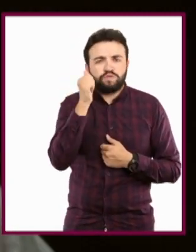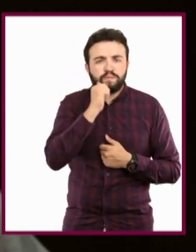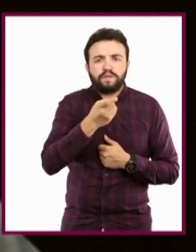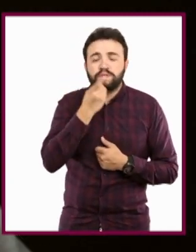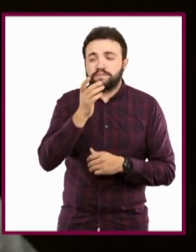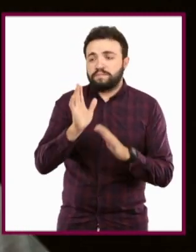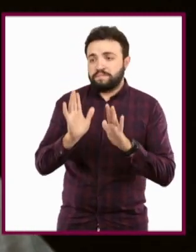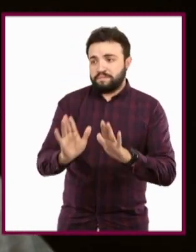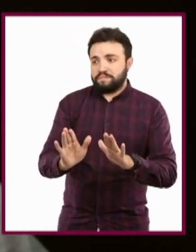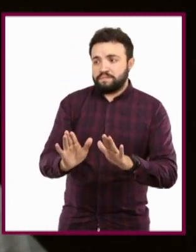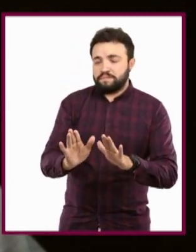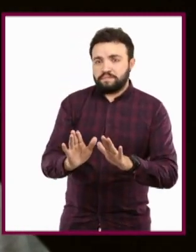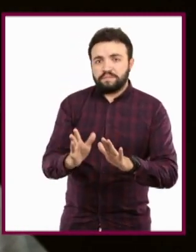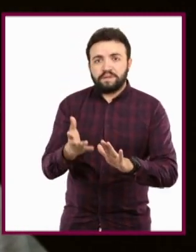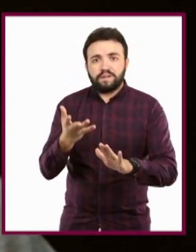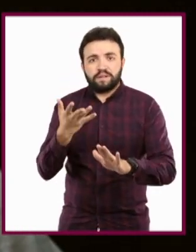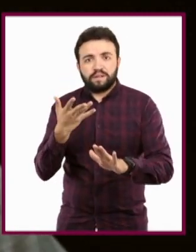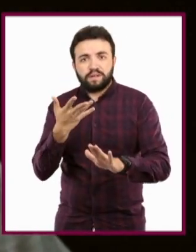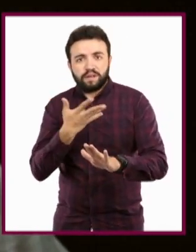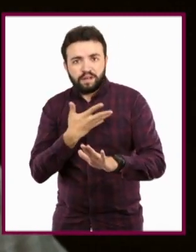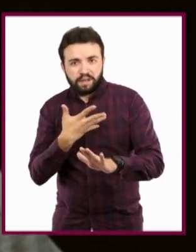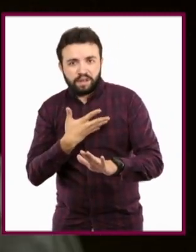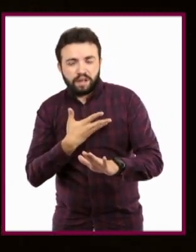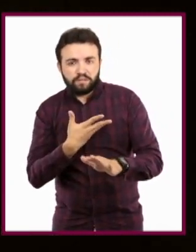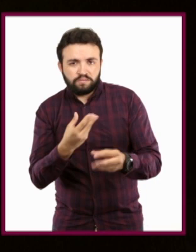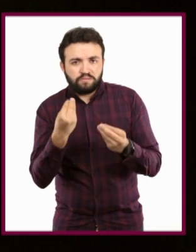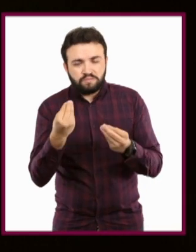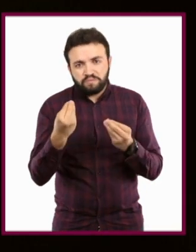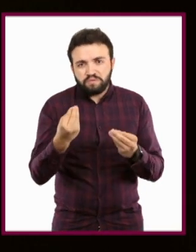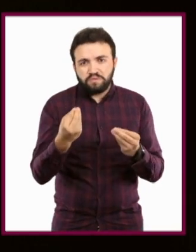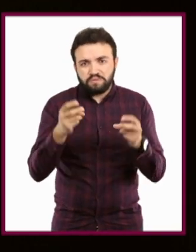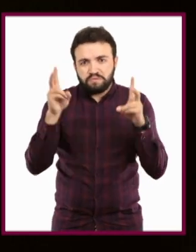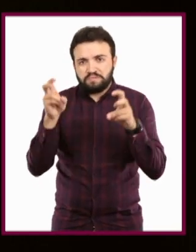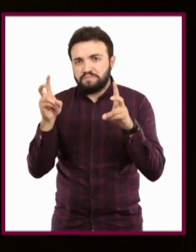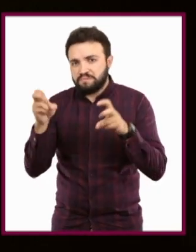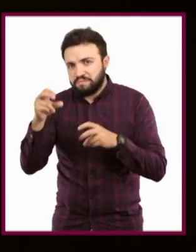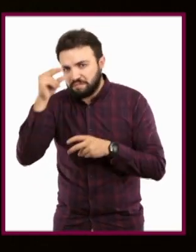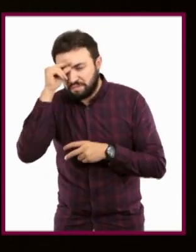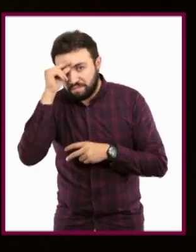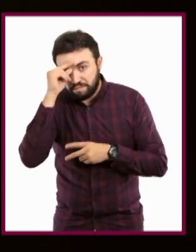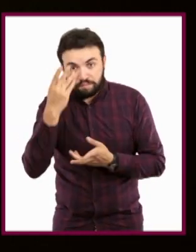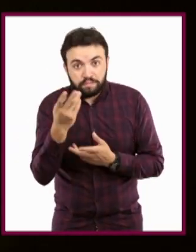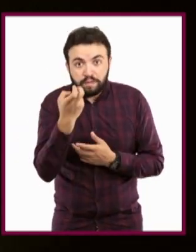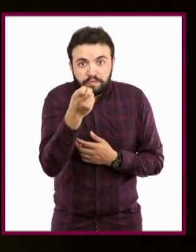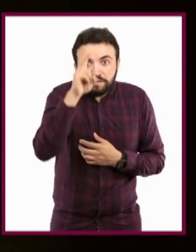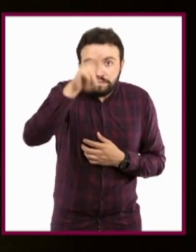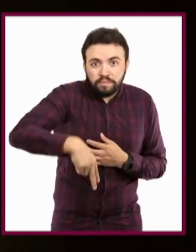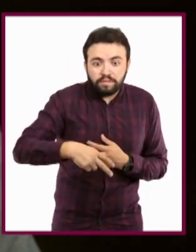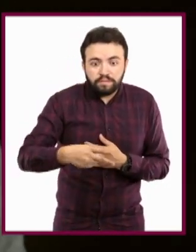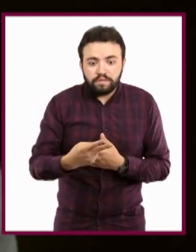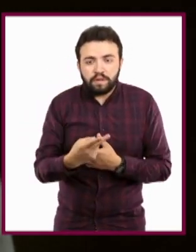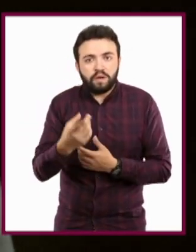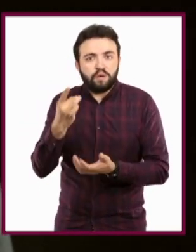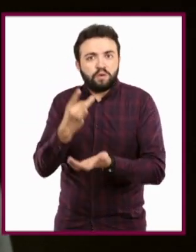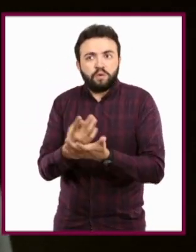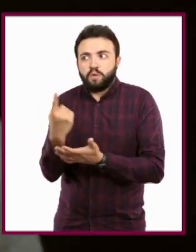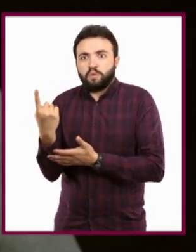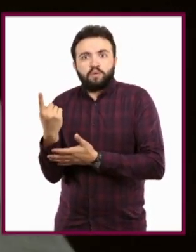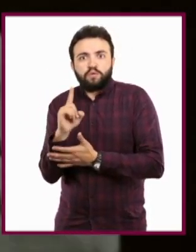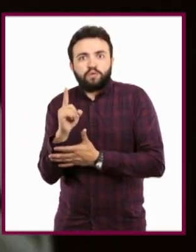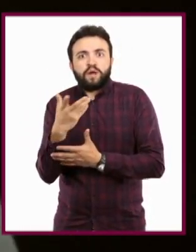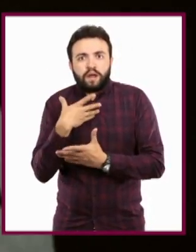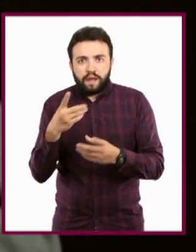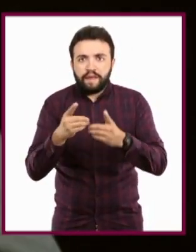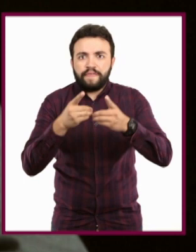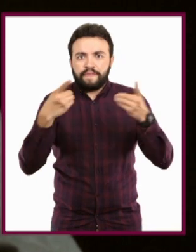que hay muchos tipos de inteligencia? Y es verdad, solamente nosotros hablamos de 9. El chiste es